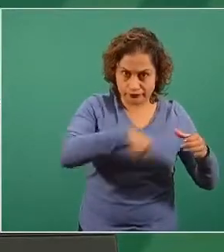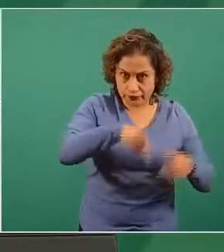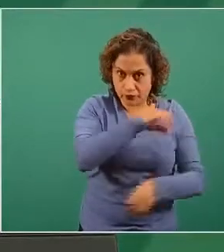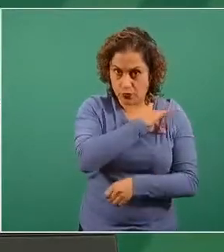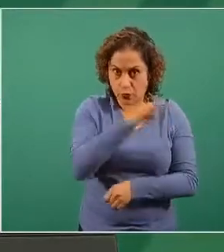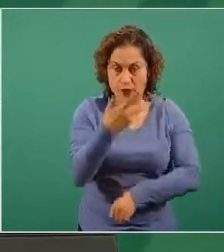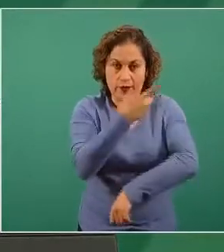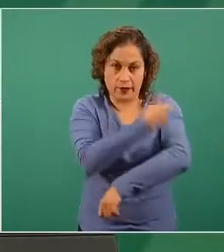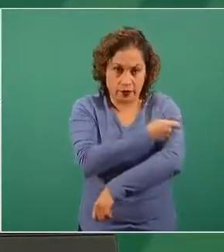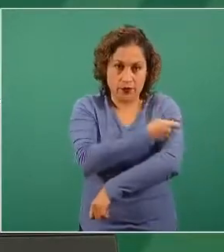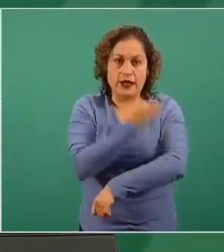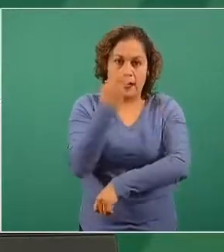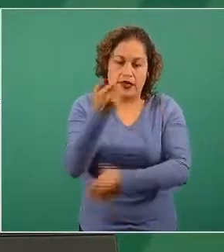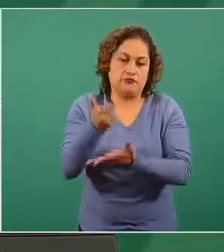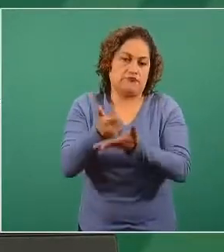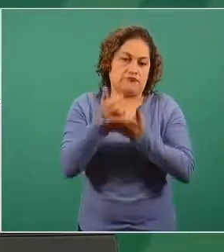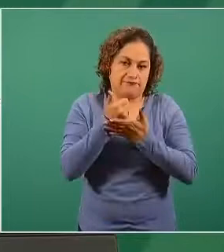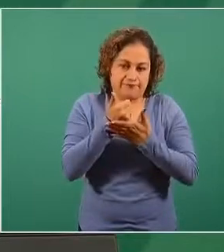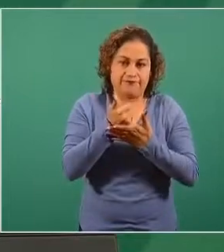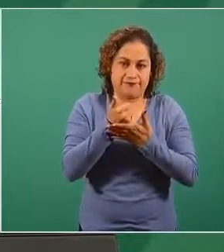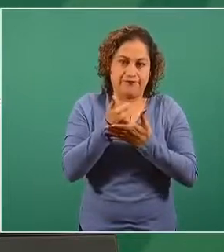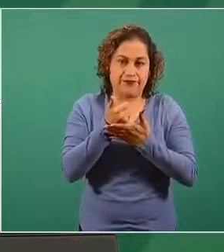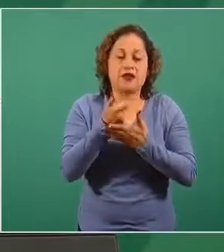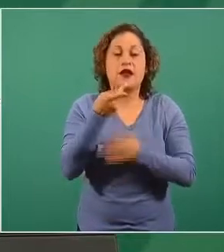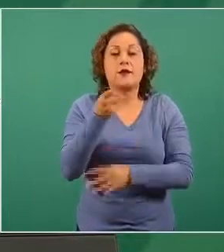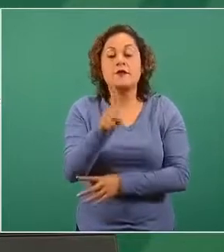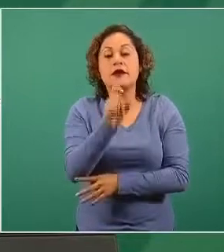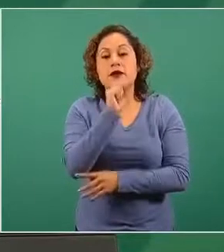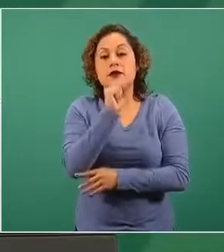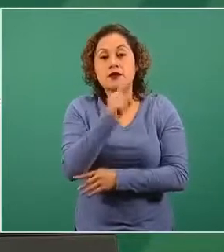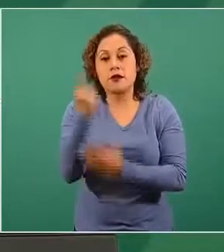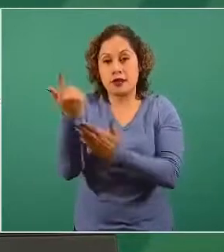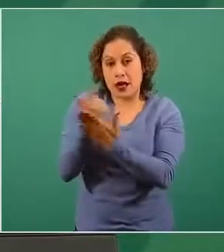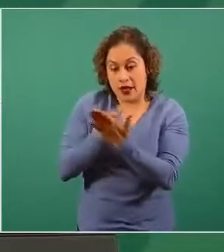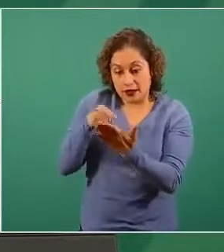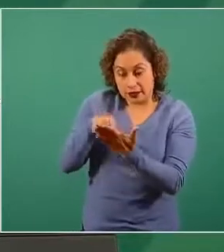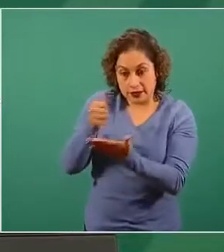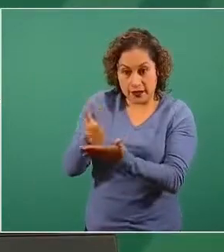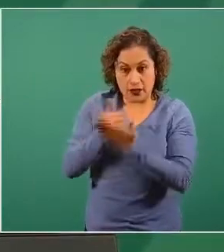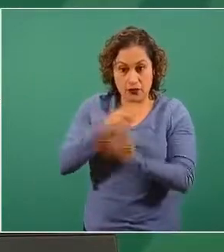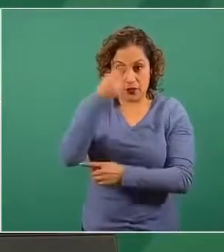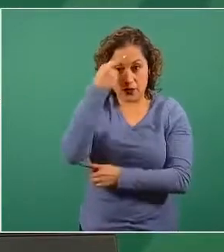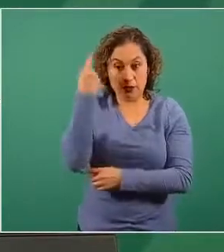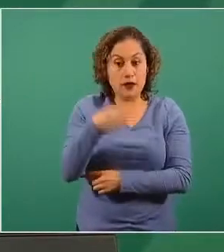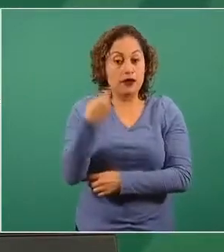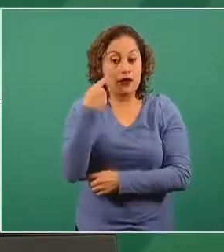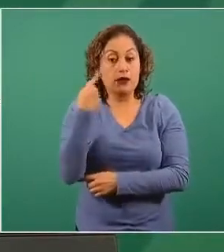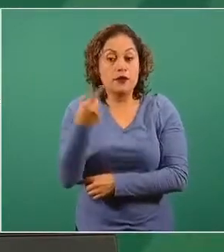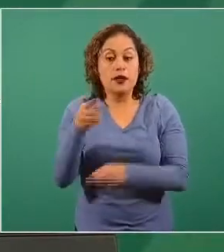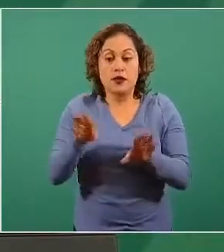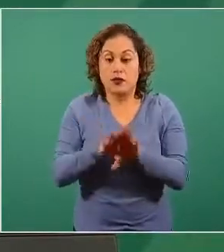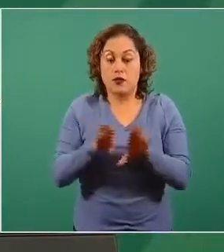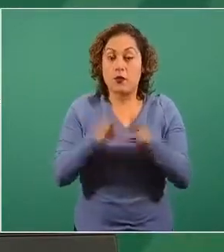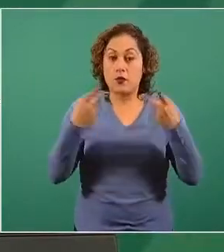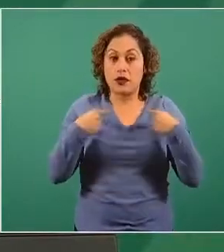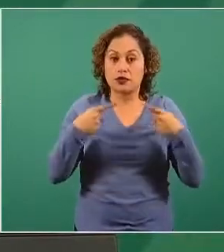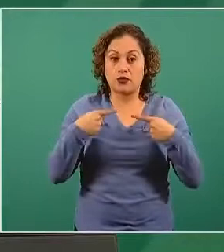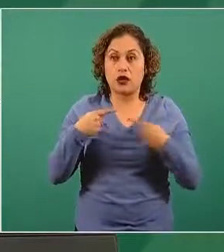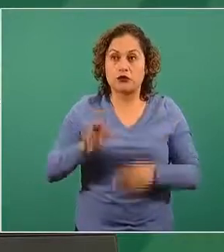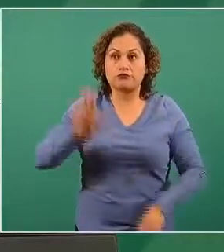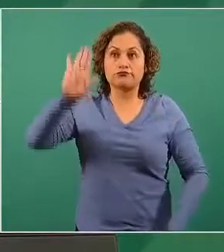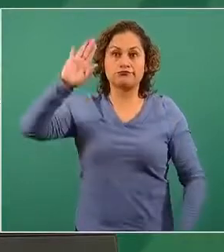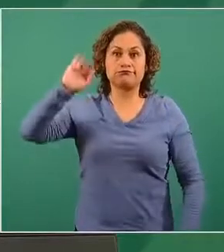ayudará para saber cuál es la proporción de personas que han manifestado su deseo de vacunarse y